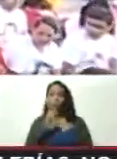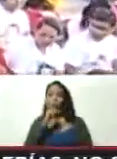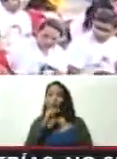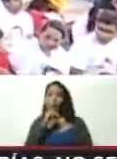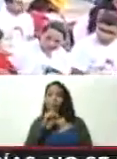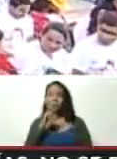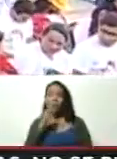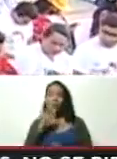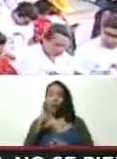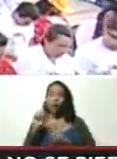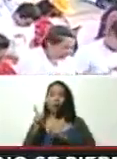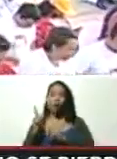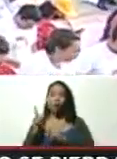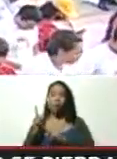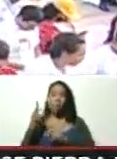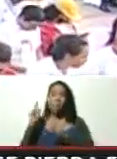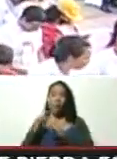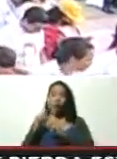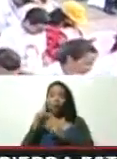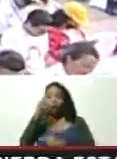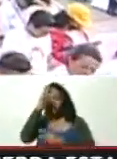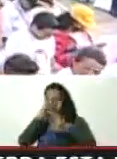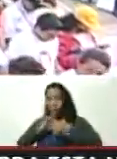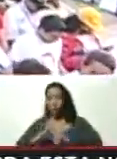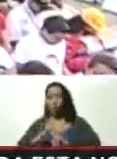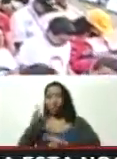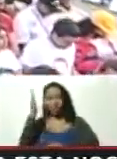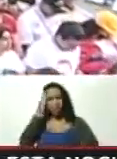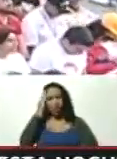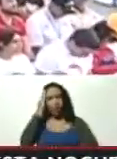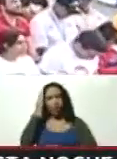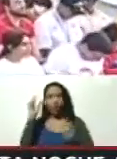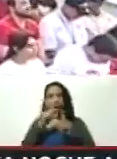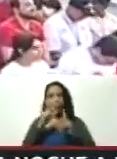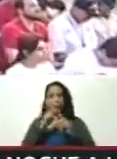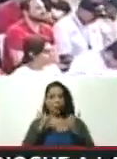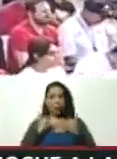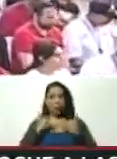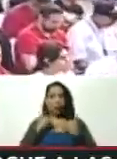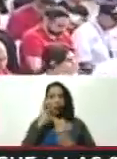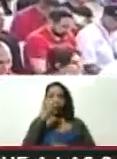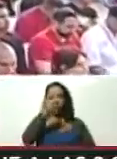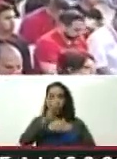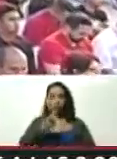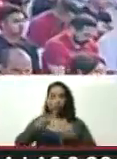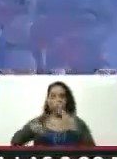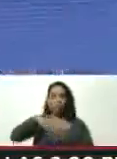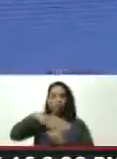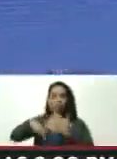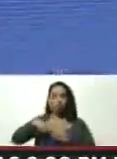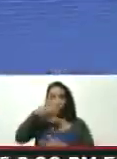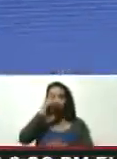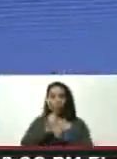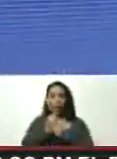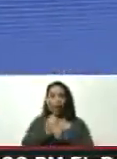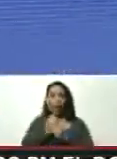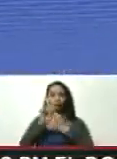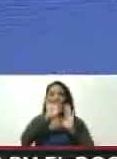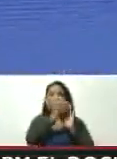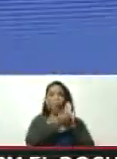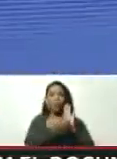palabra, su honor. Saber que la palabra de un revolucionario, de una revolucionaria, es un documento